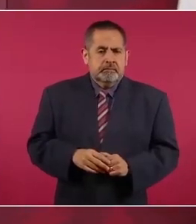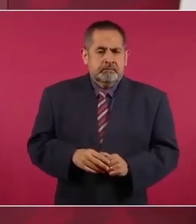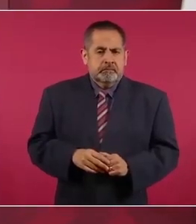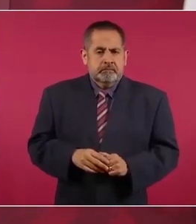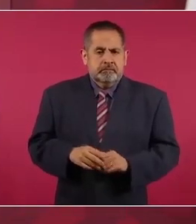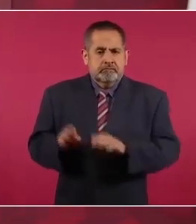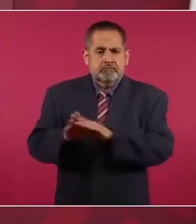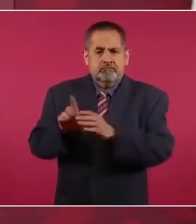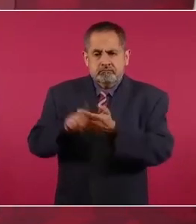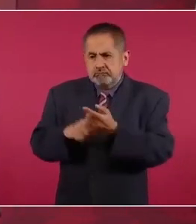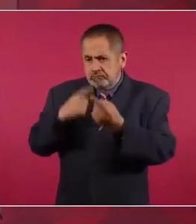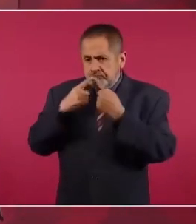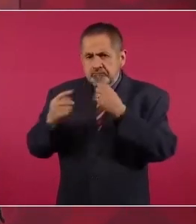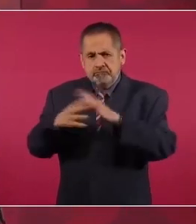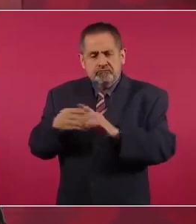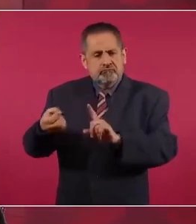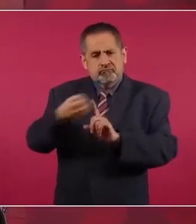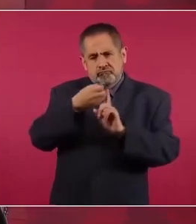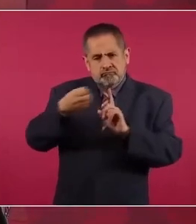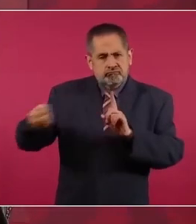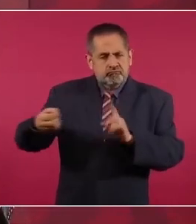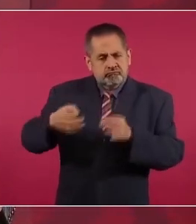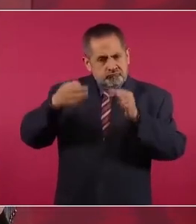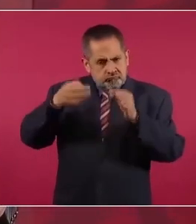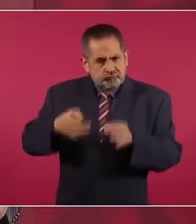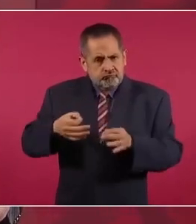con mucha disciplina